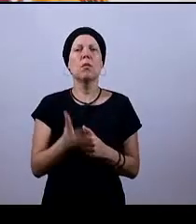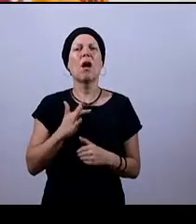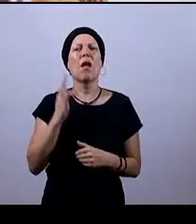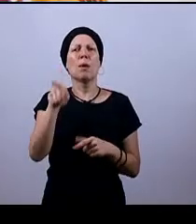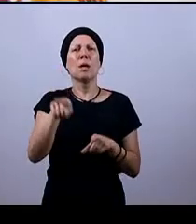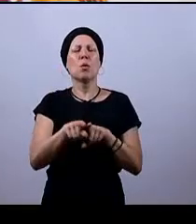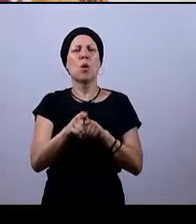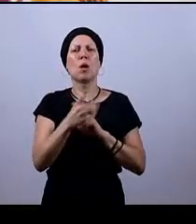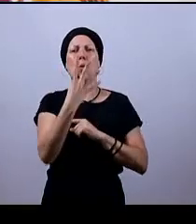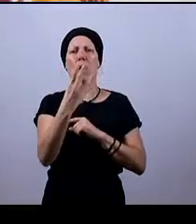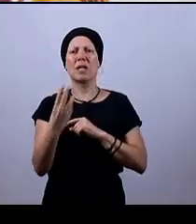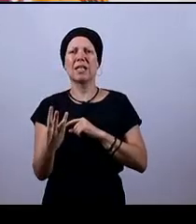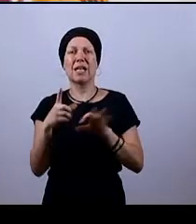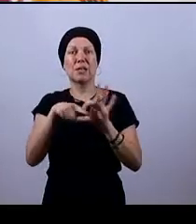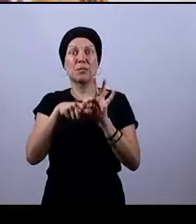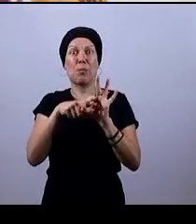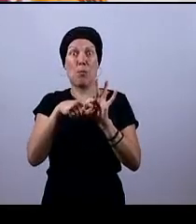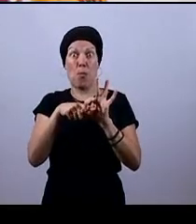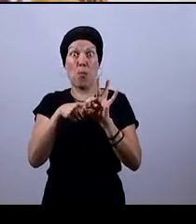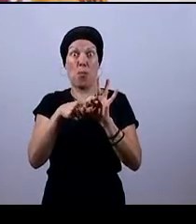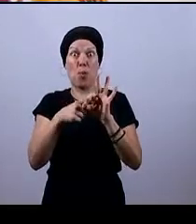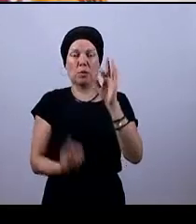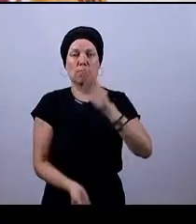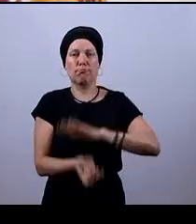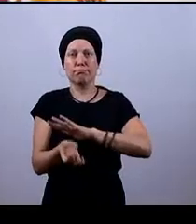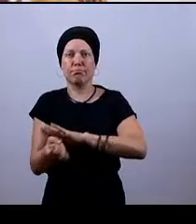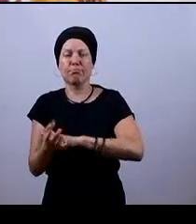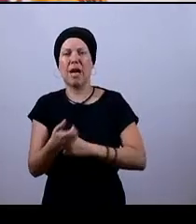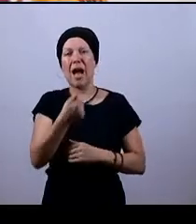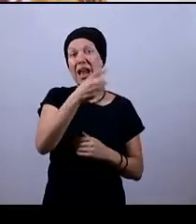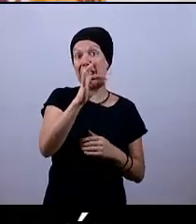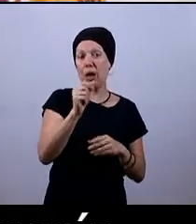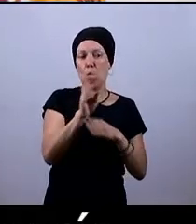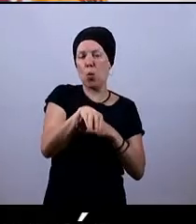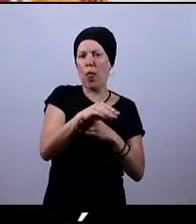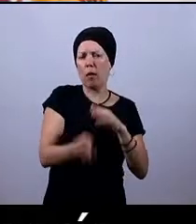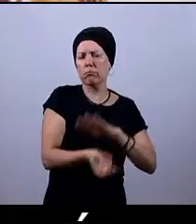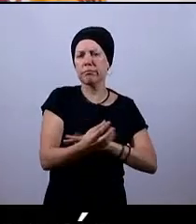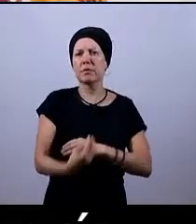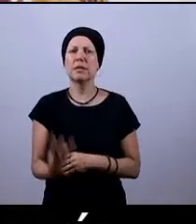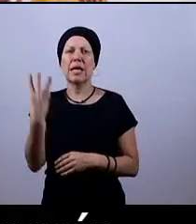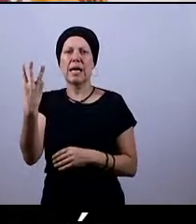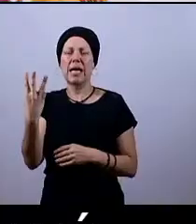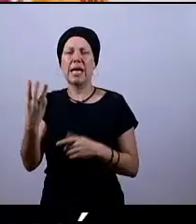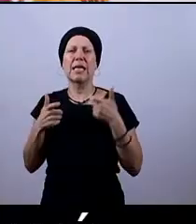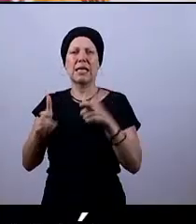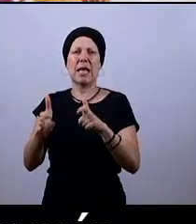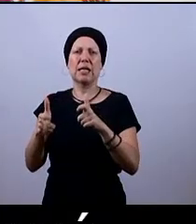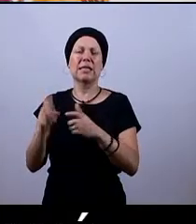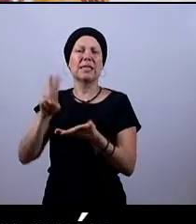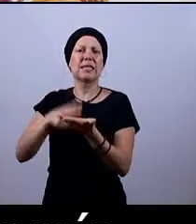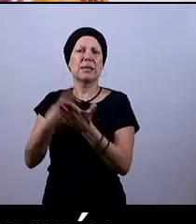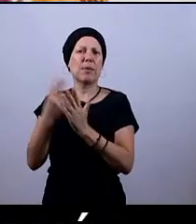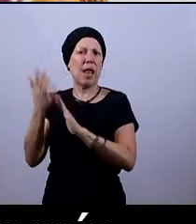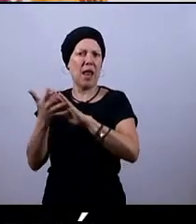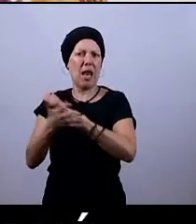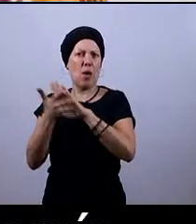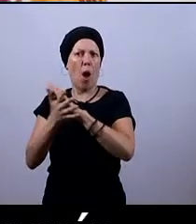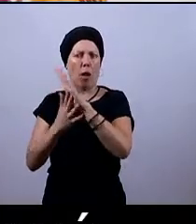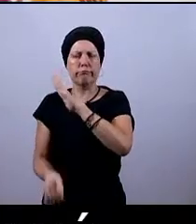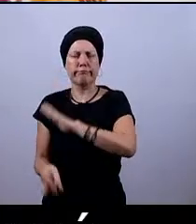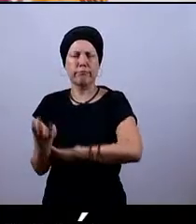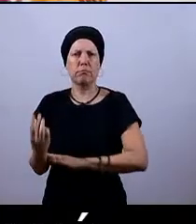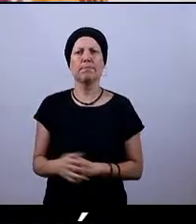crear 43 puestos de esa categoría, de los ATE cuidadores, y 3 en la categoría de intérpretes de lenguaje de